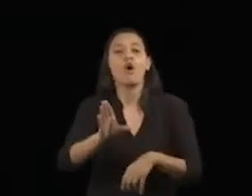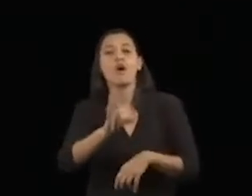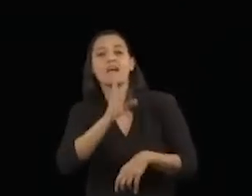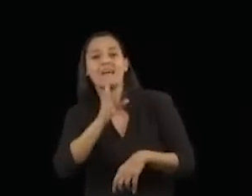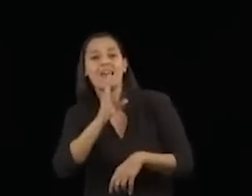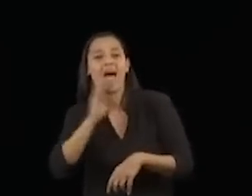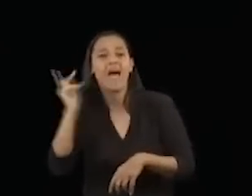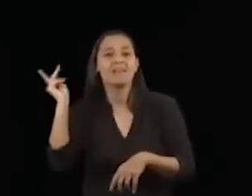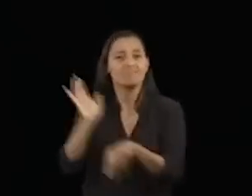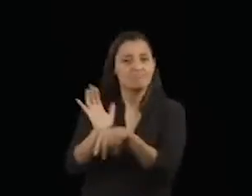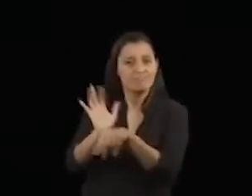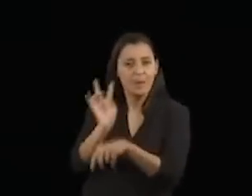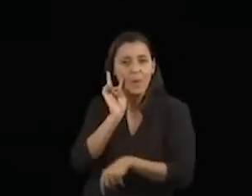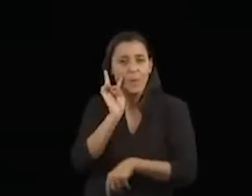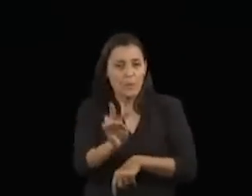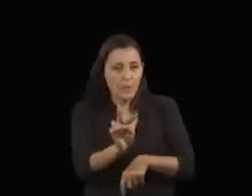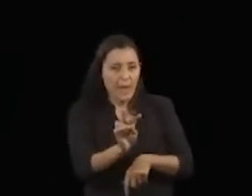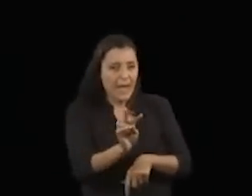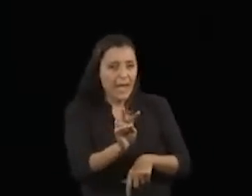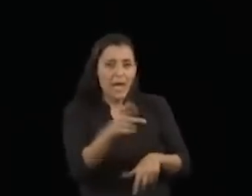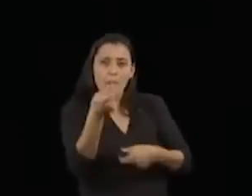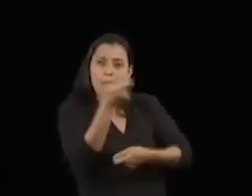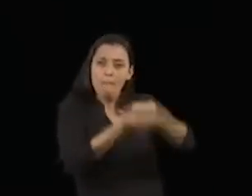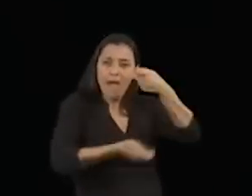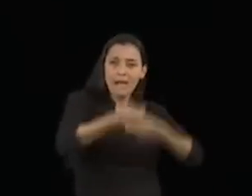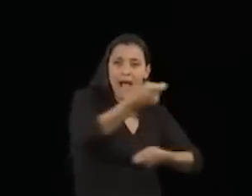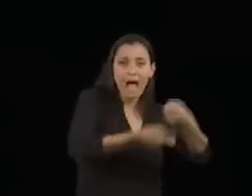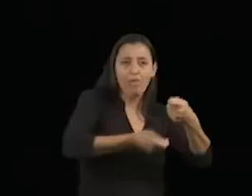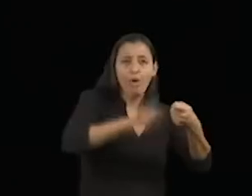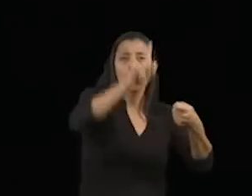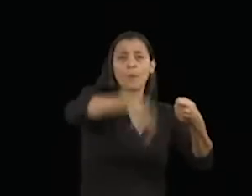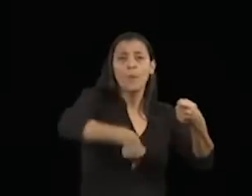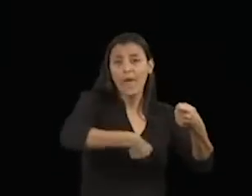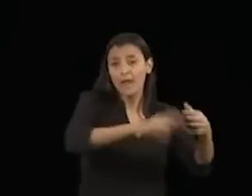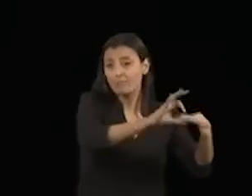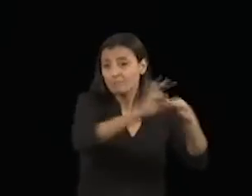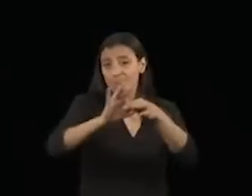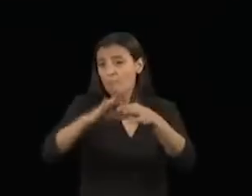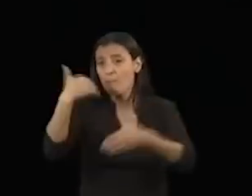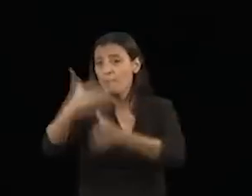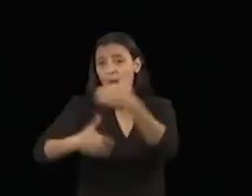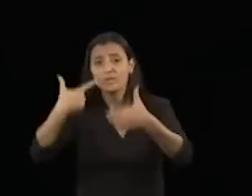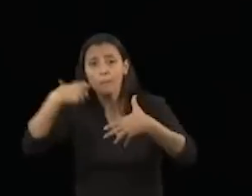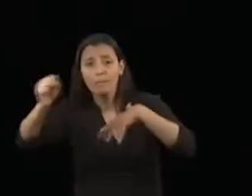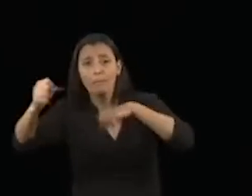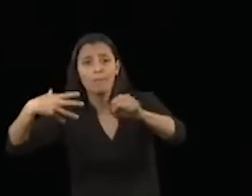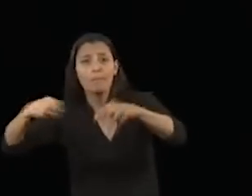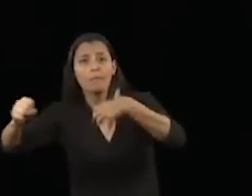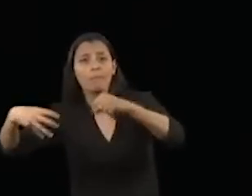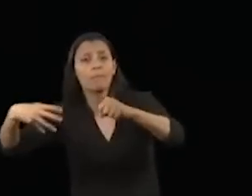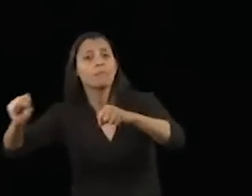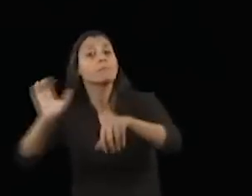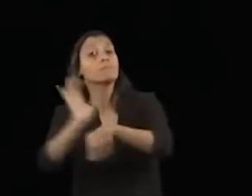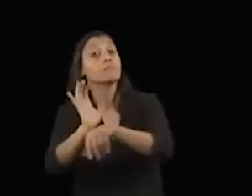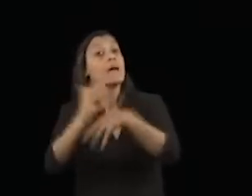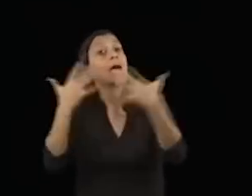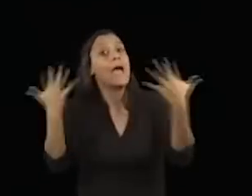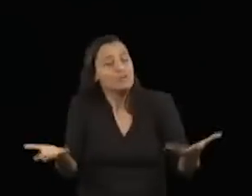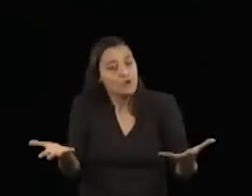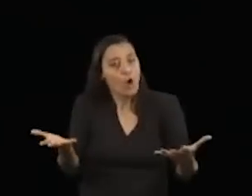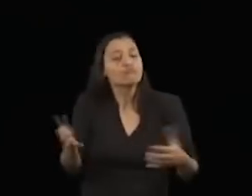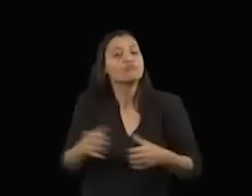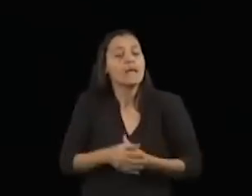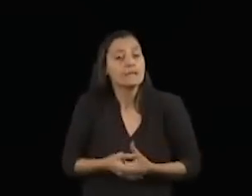donde Hayek ve al mercado como un proceso de descubrimiento. Y eso, digamos, y Israel Kirchner mira